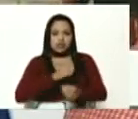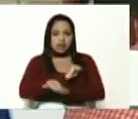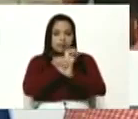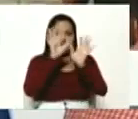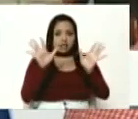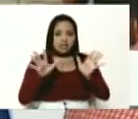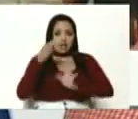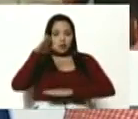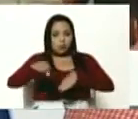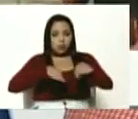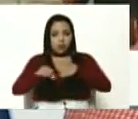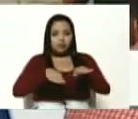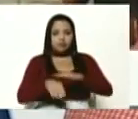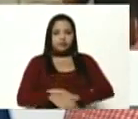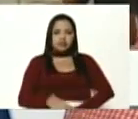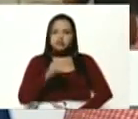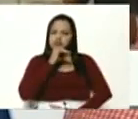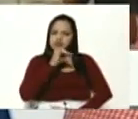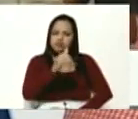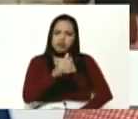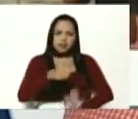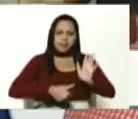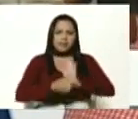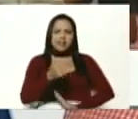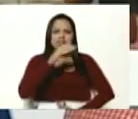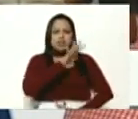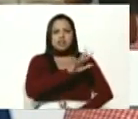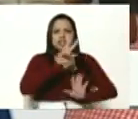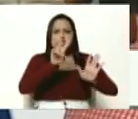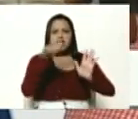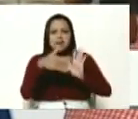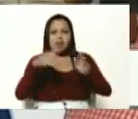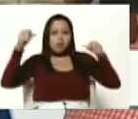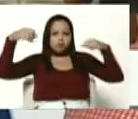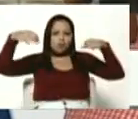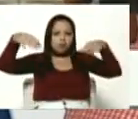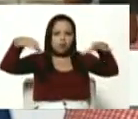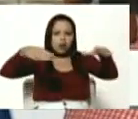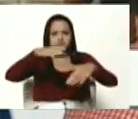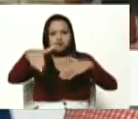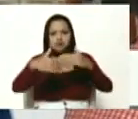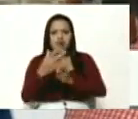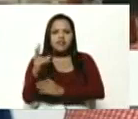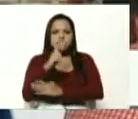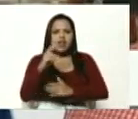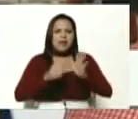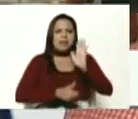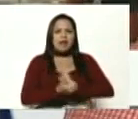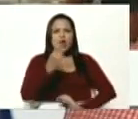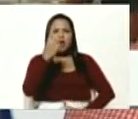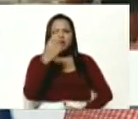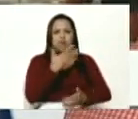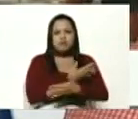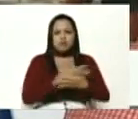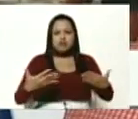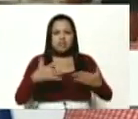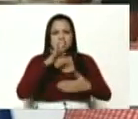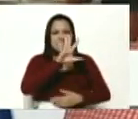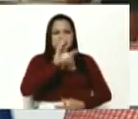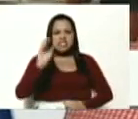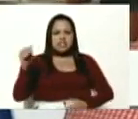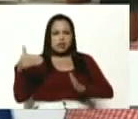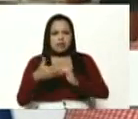ha informado que han sido está las más de 57 mil luminarias en todo el país en más de medio millón de bombillos entregados